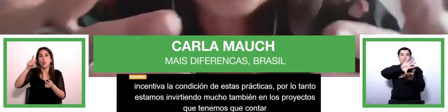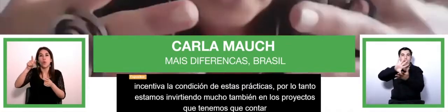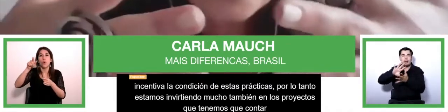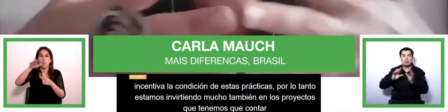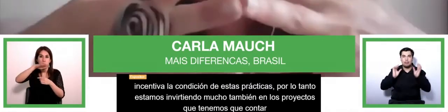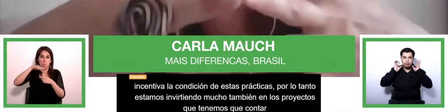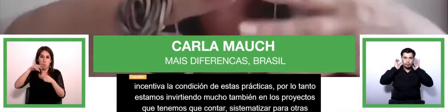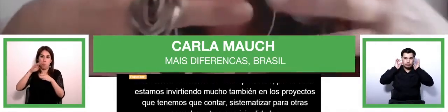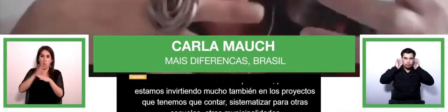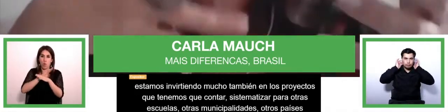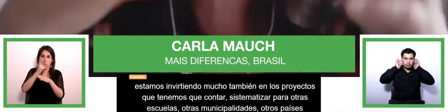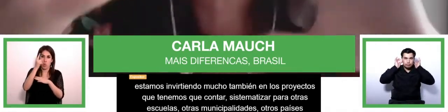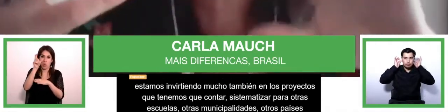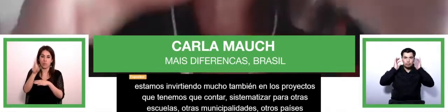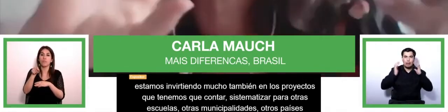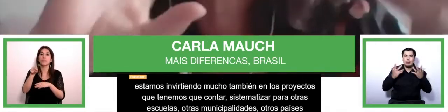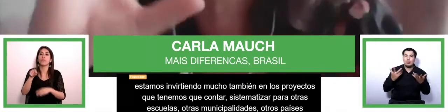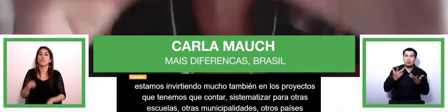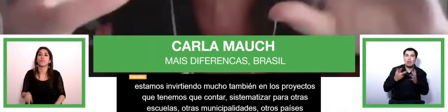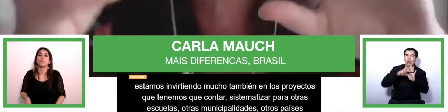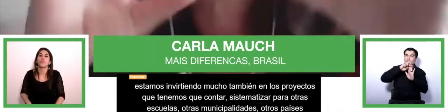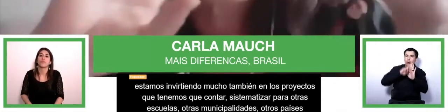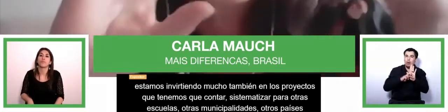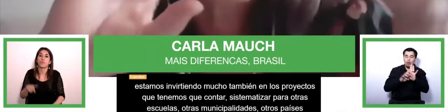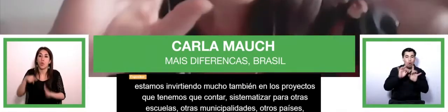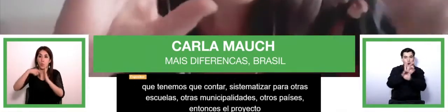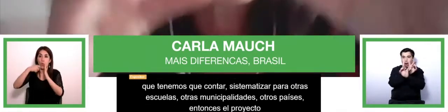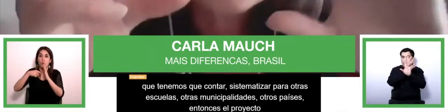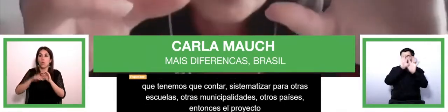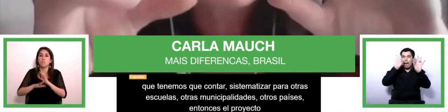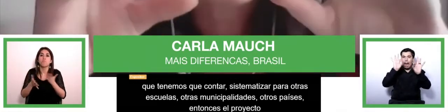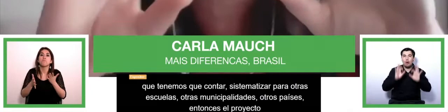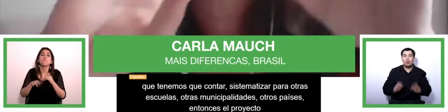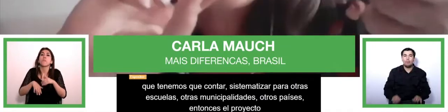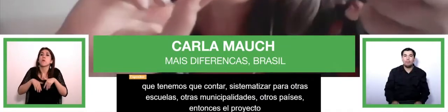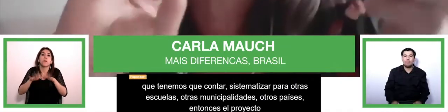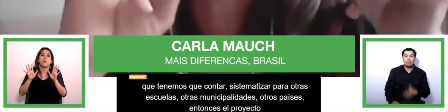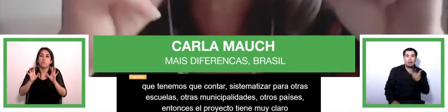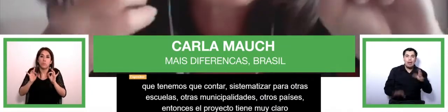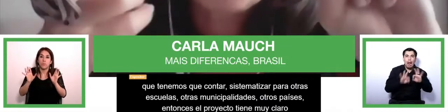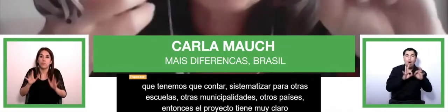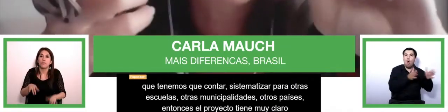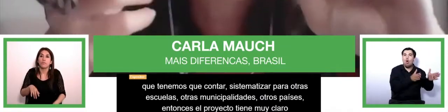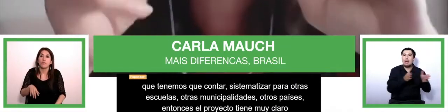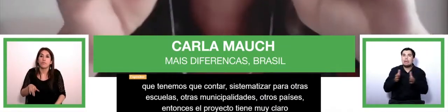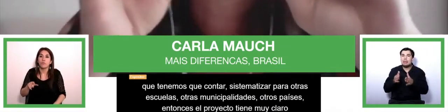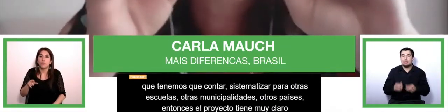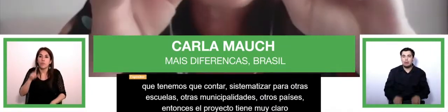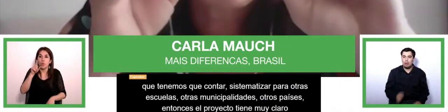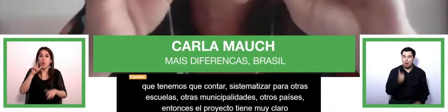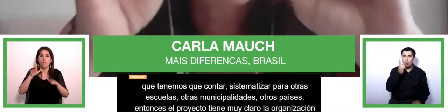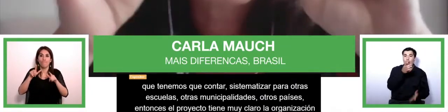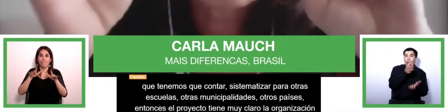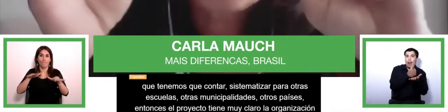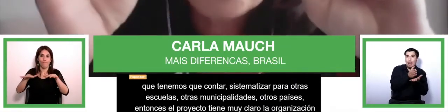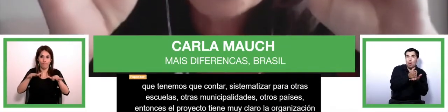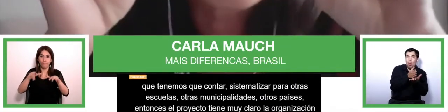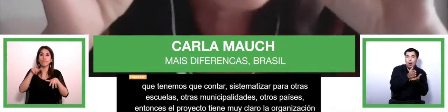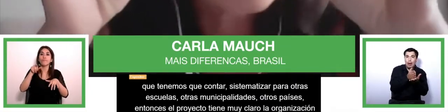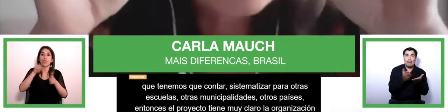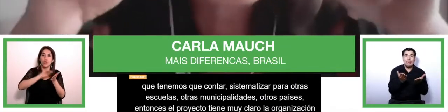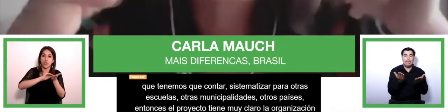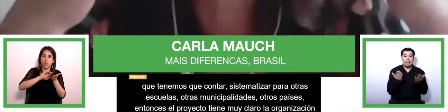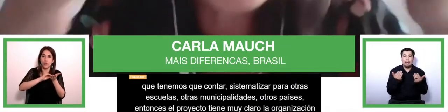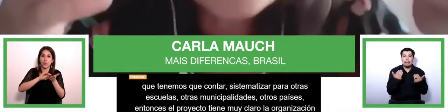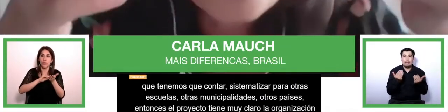países. Entonces, el proyecto tiene mucho claro la organización de una escuela que